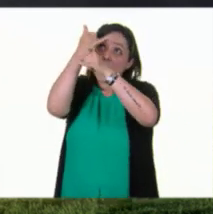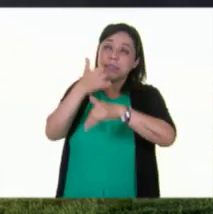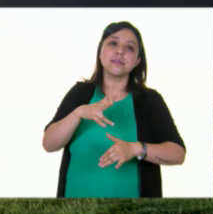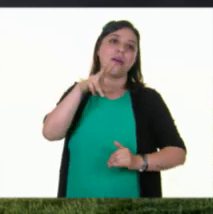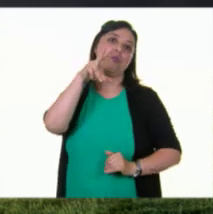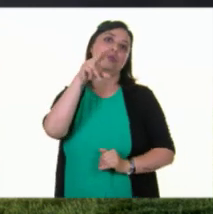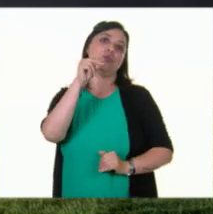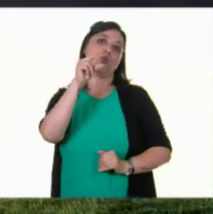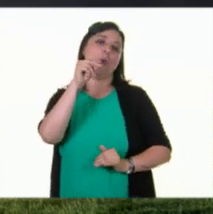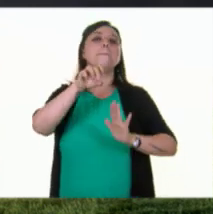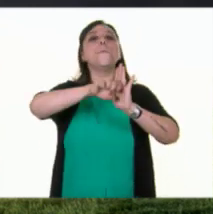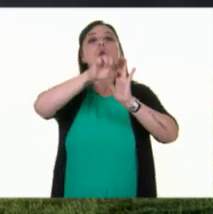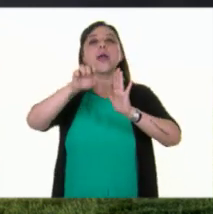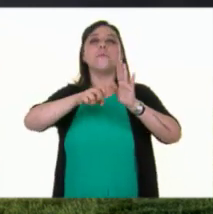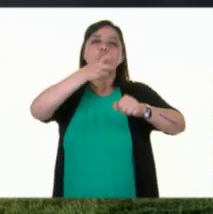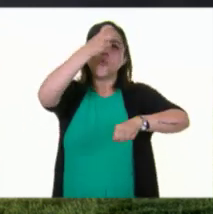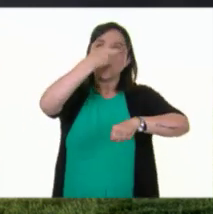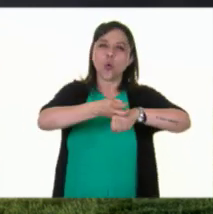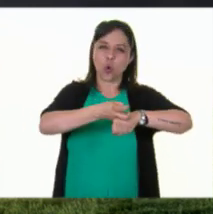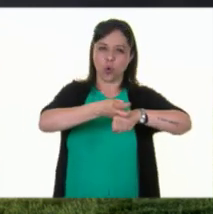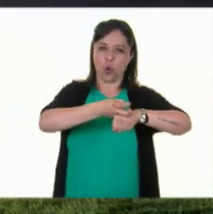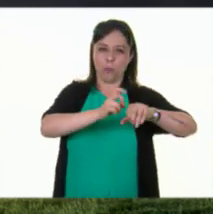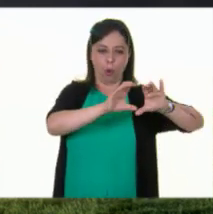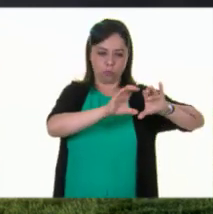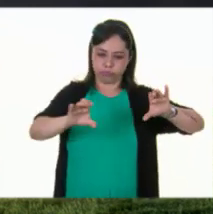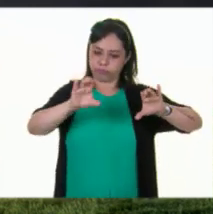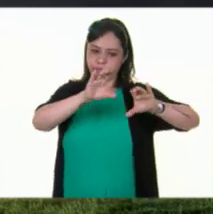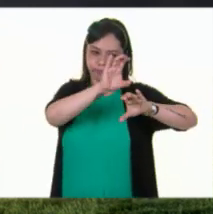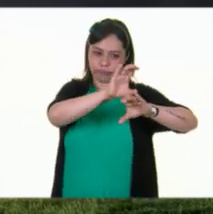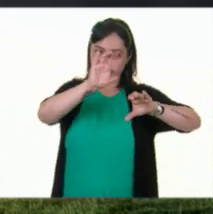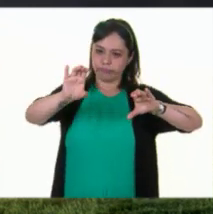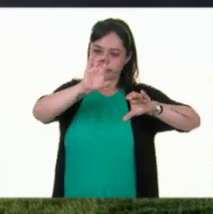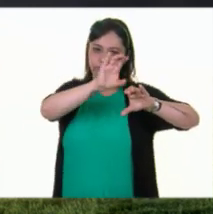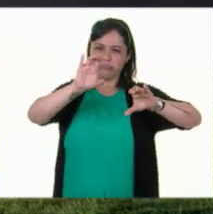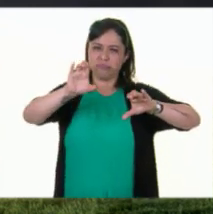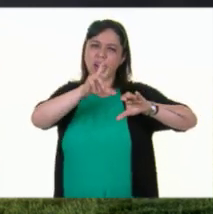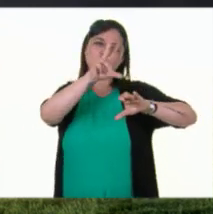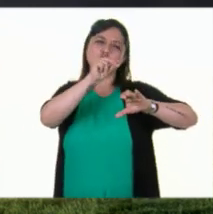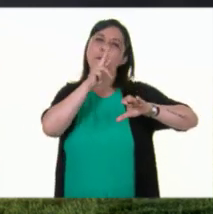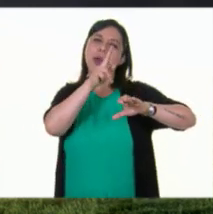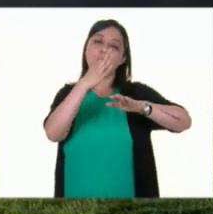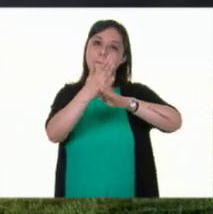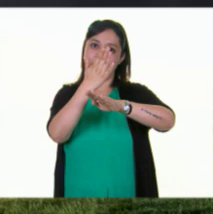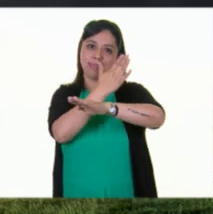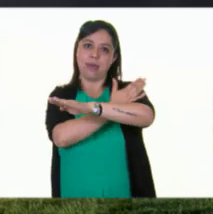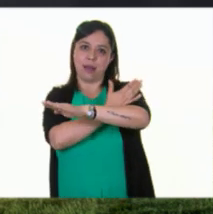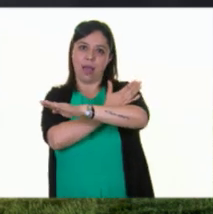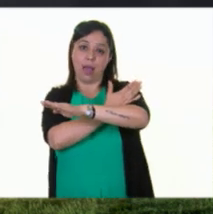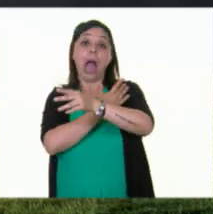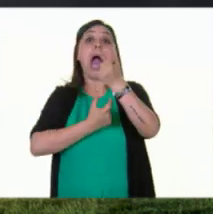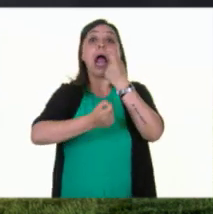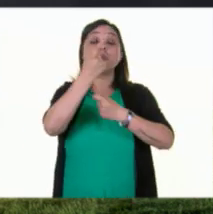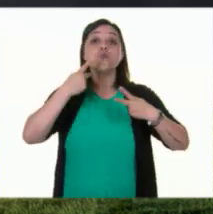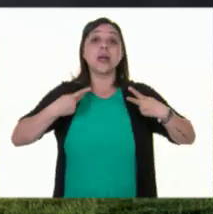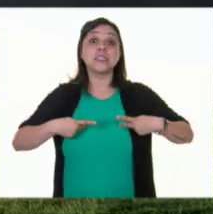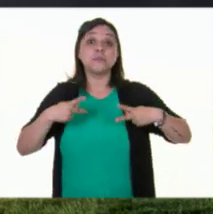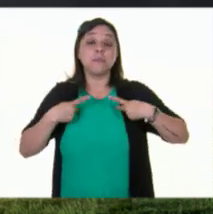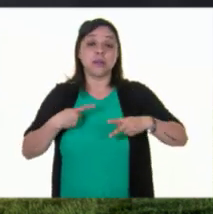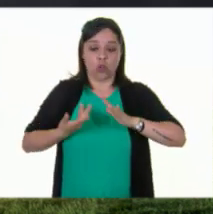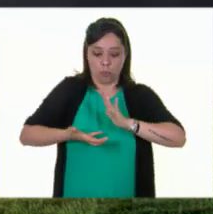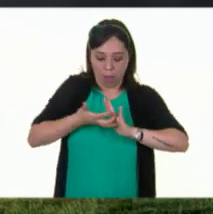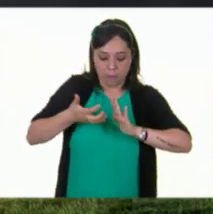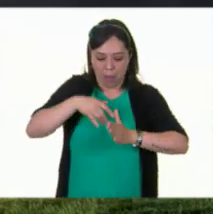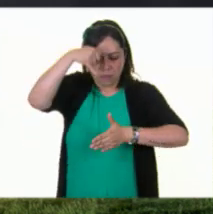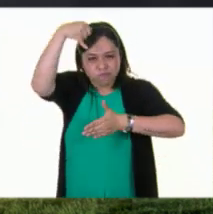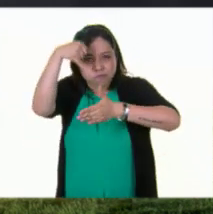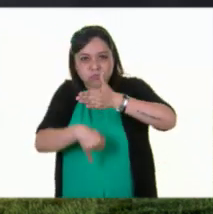como los tabiques o el concreto. Y también he escuchado que muchas personas tienen subterráneos para protegerse de este tipo de